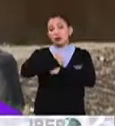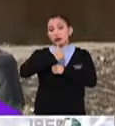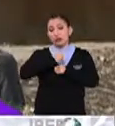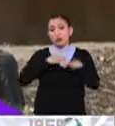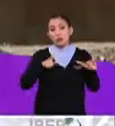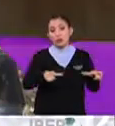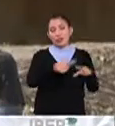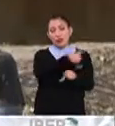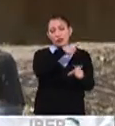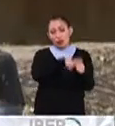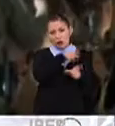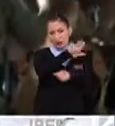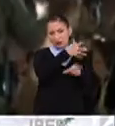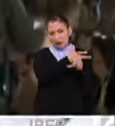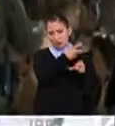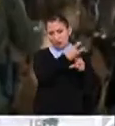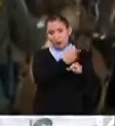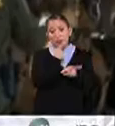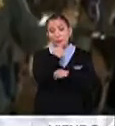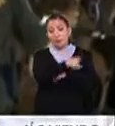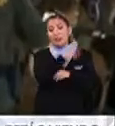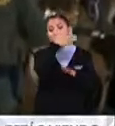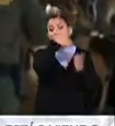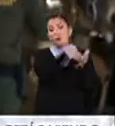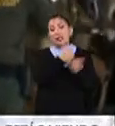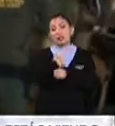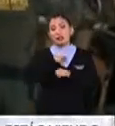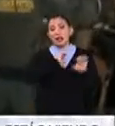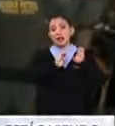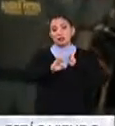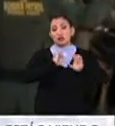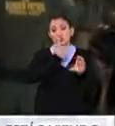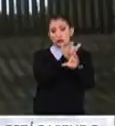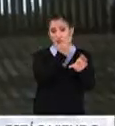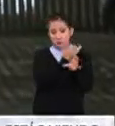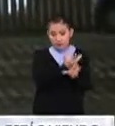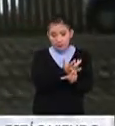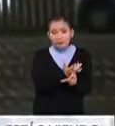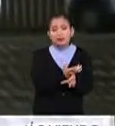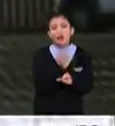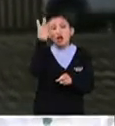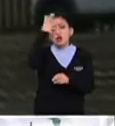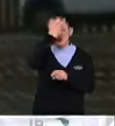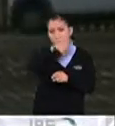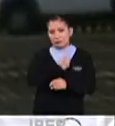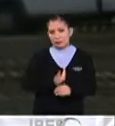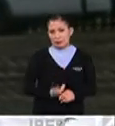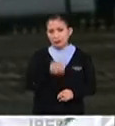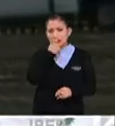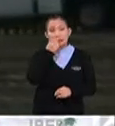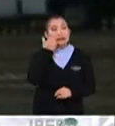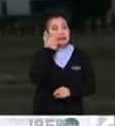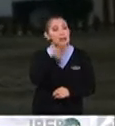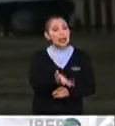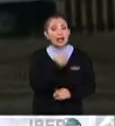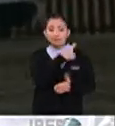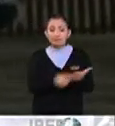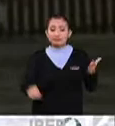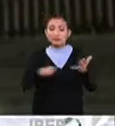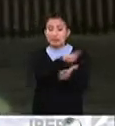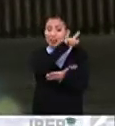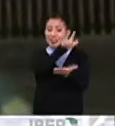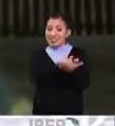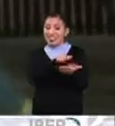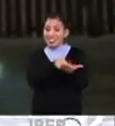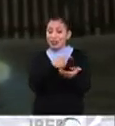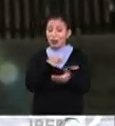de la Guardia Nacional y que han sido enviados 5,000 soldados del ejército norteamericano. Trump también reiteró su intención de eliminar la ley